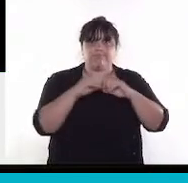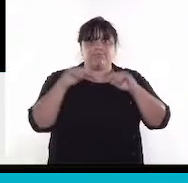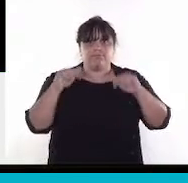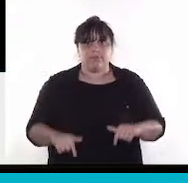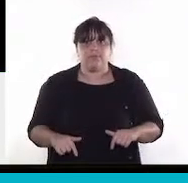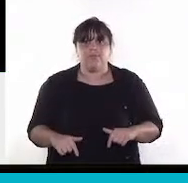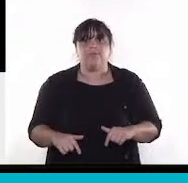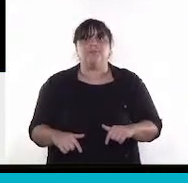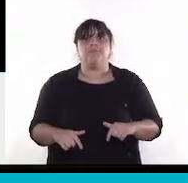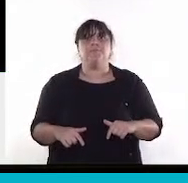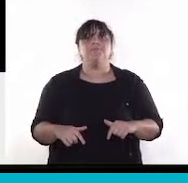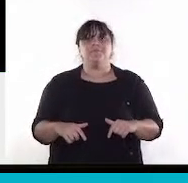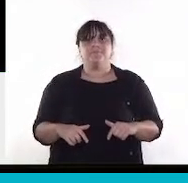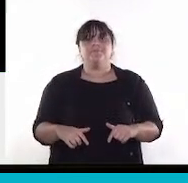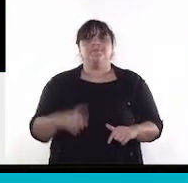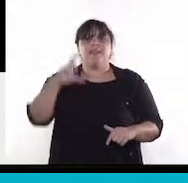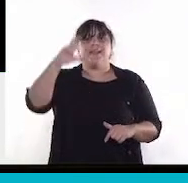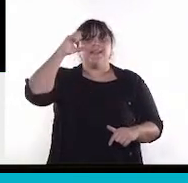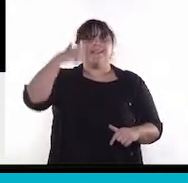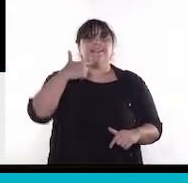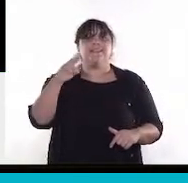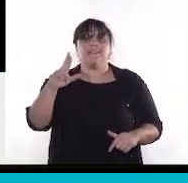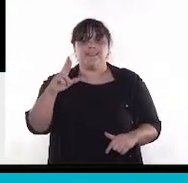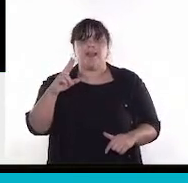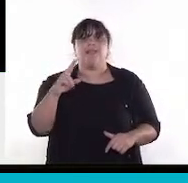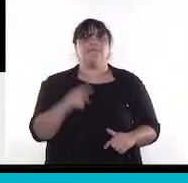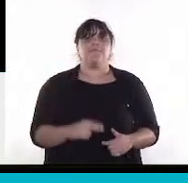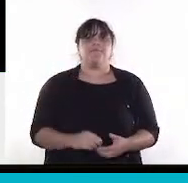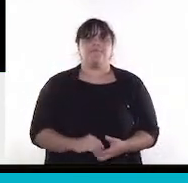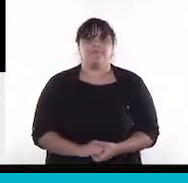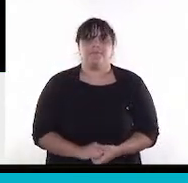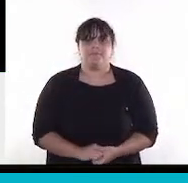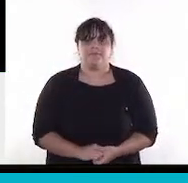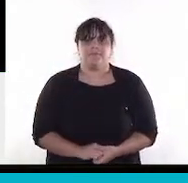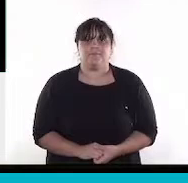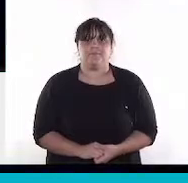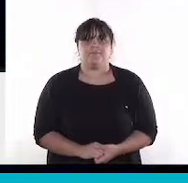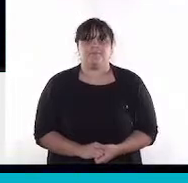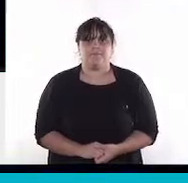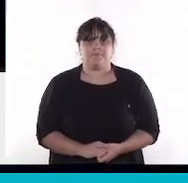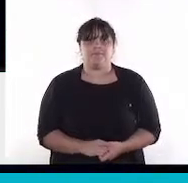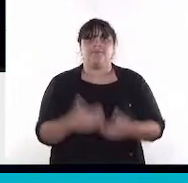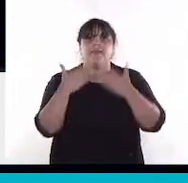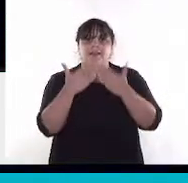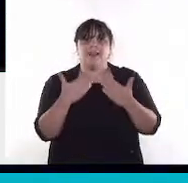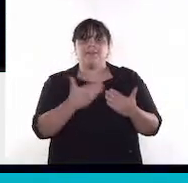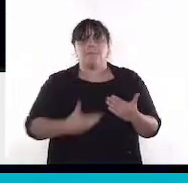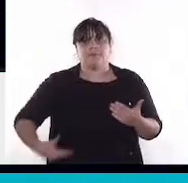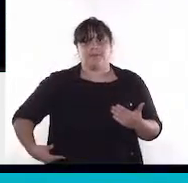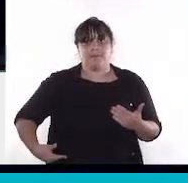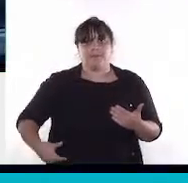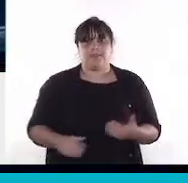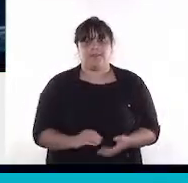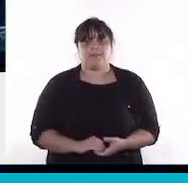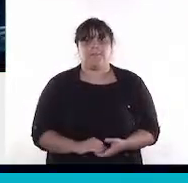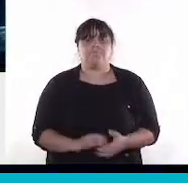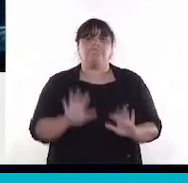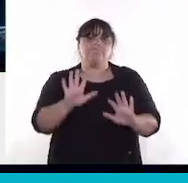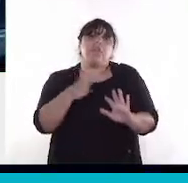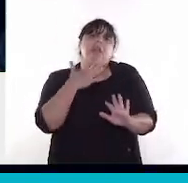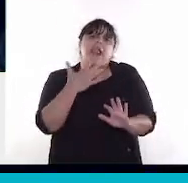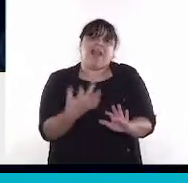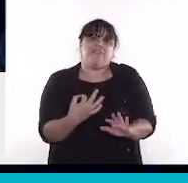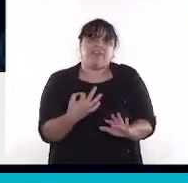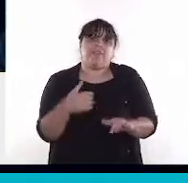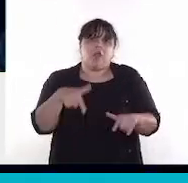La palabra el diputado César Valicenti. Muchas gracias, señor presidente. La verdad que ha sido